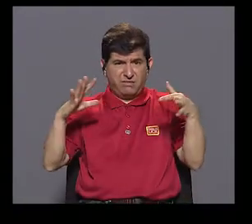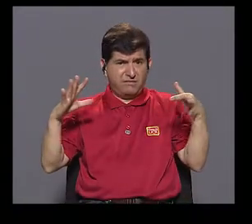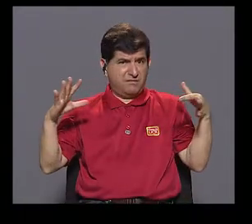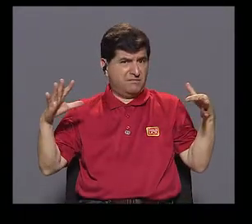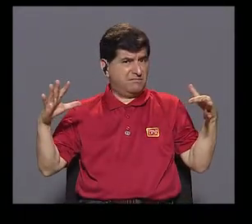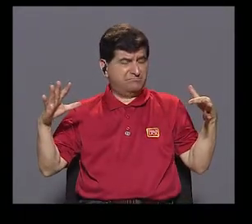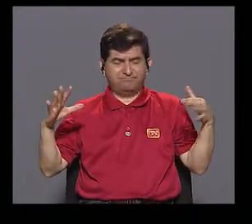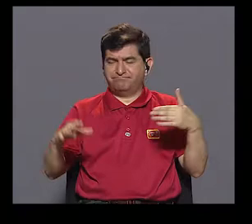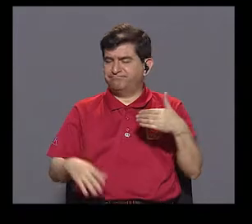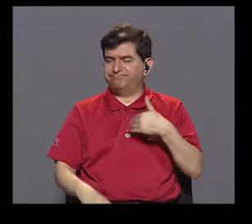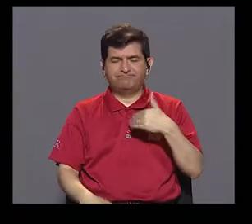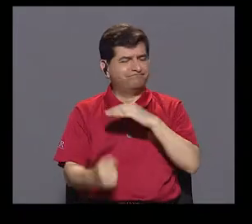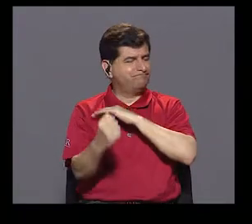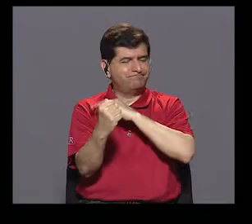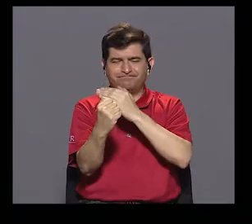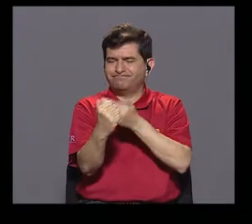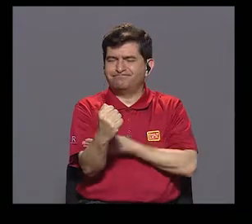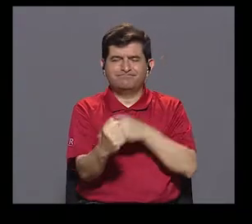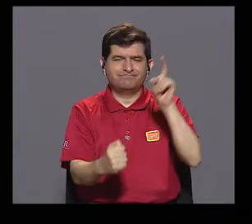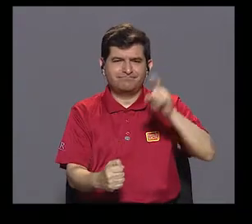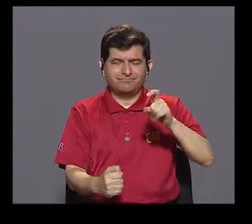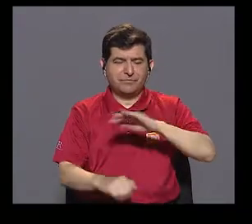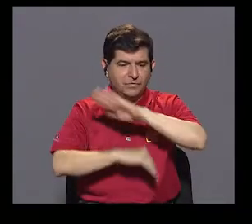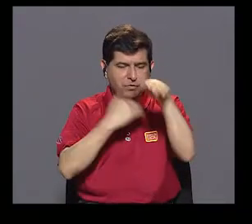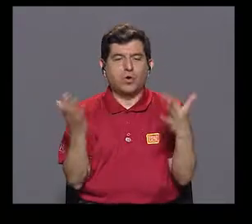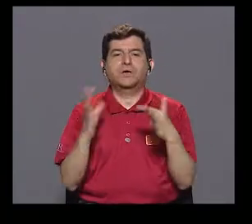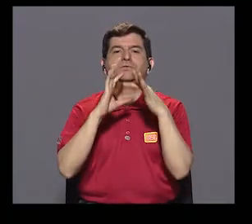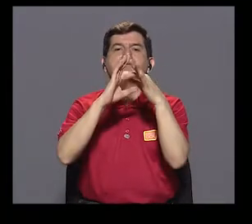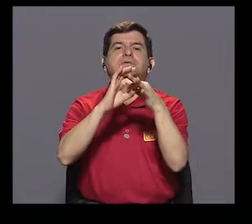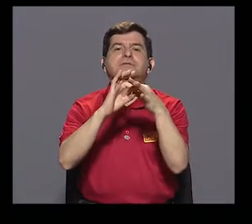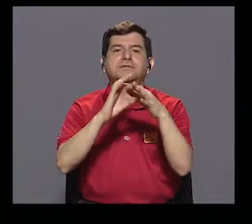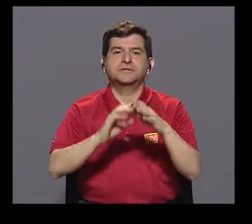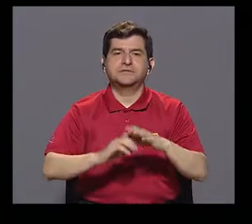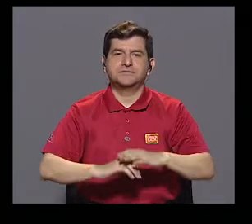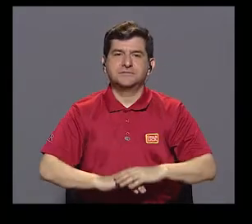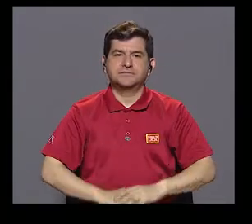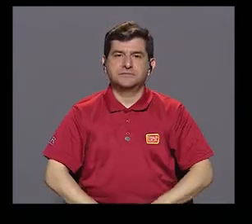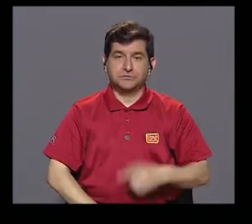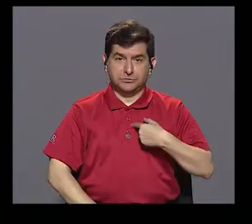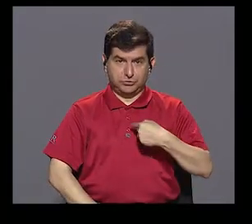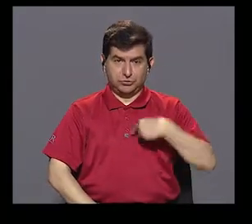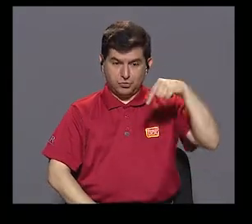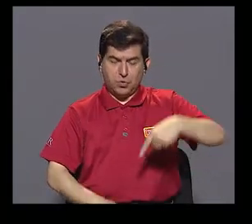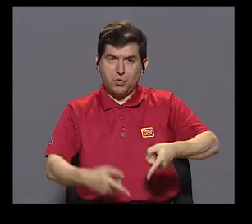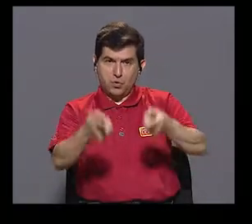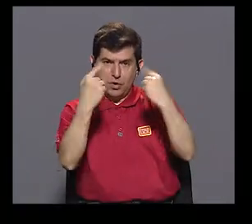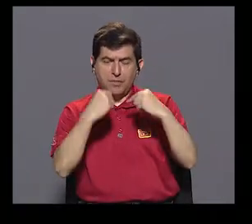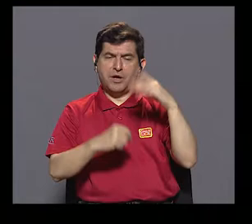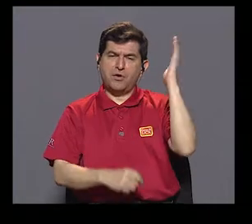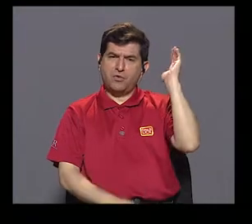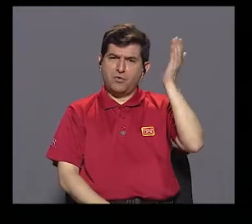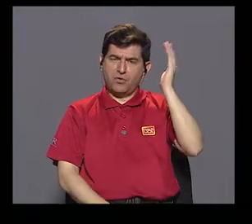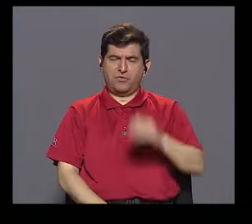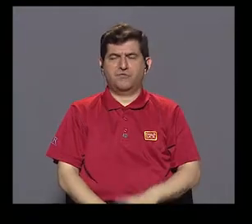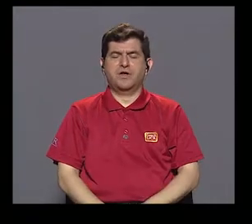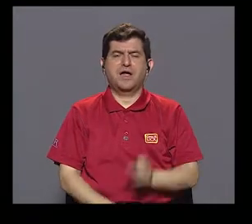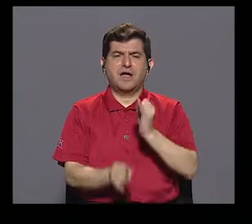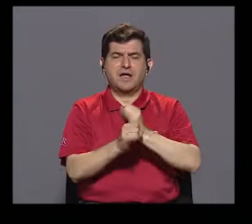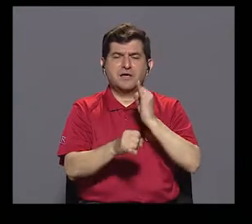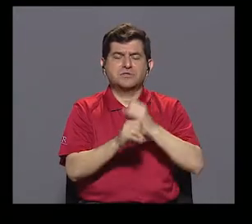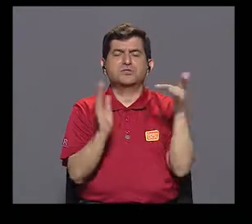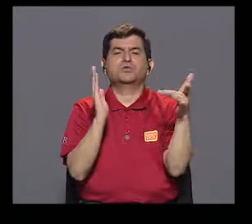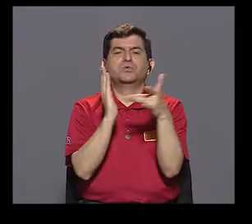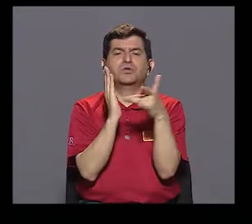separadas no tenemos la fuerza que podemos tener todas juntas. Yo vengo hoy de una conferencia